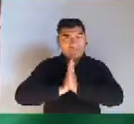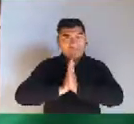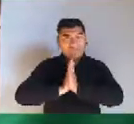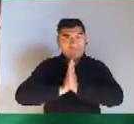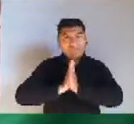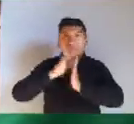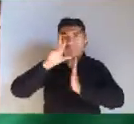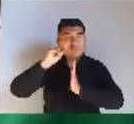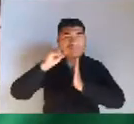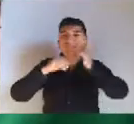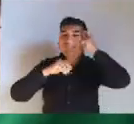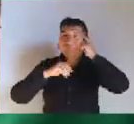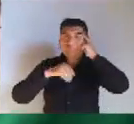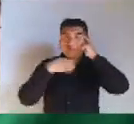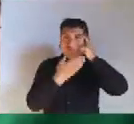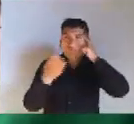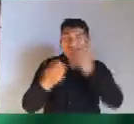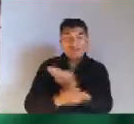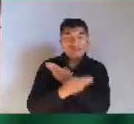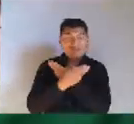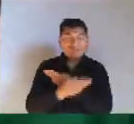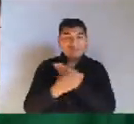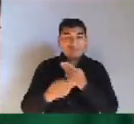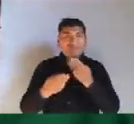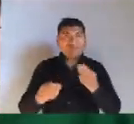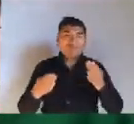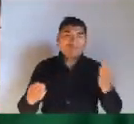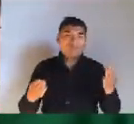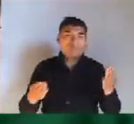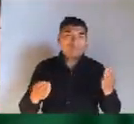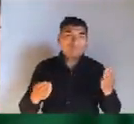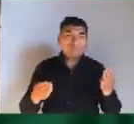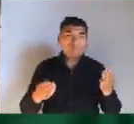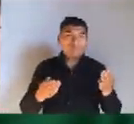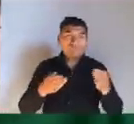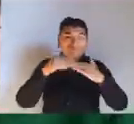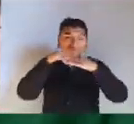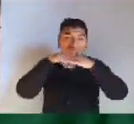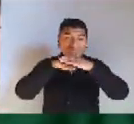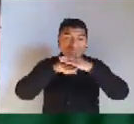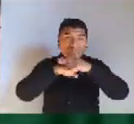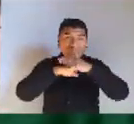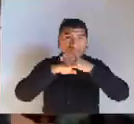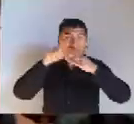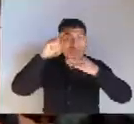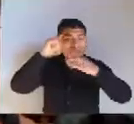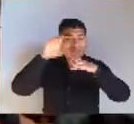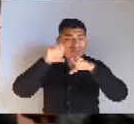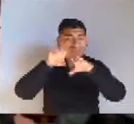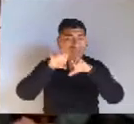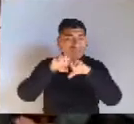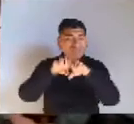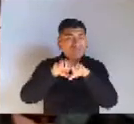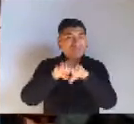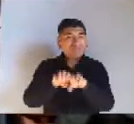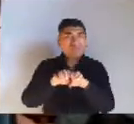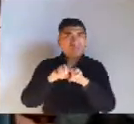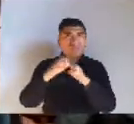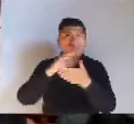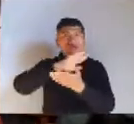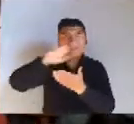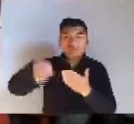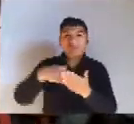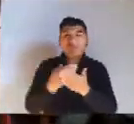que no pensemos en las cosas materiales, sino que entremos a un acuerdo, a esa unidad, a un acuerdo entre